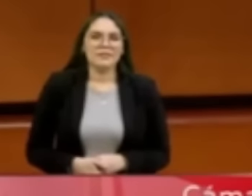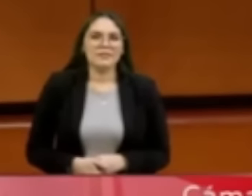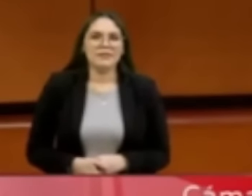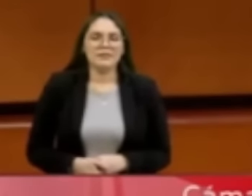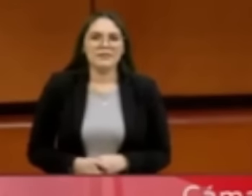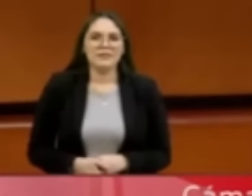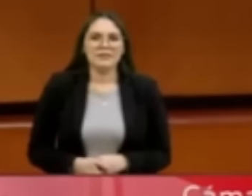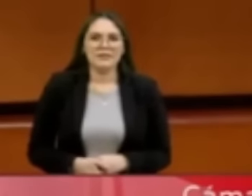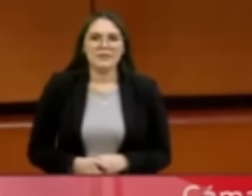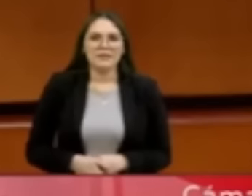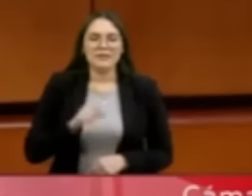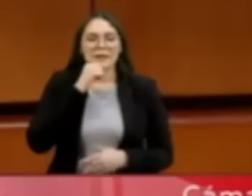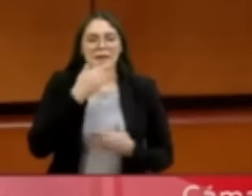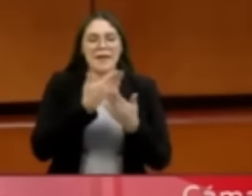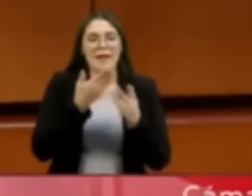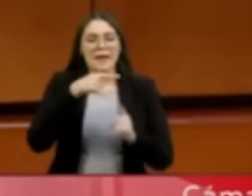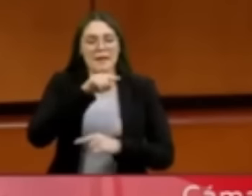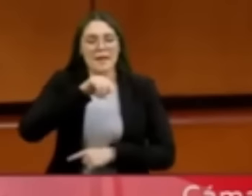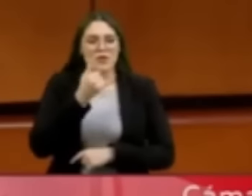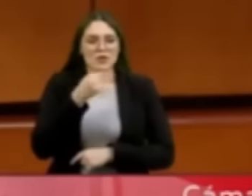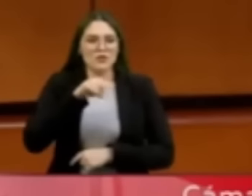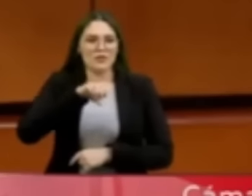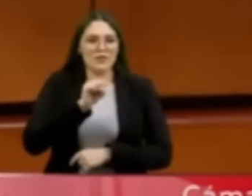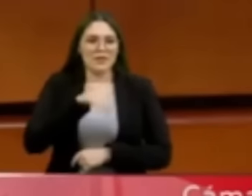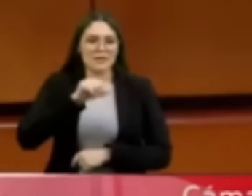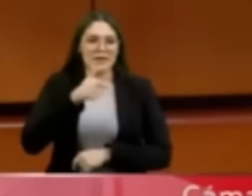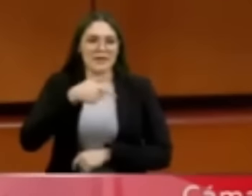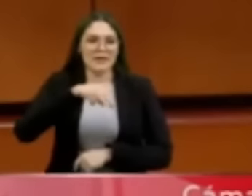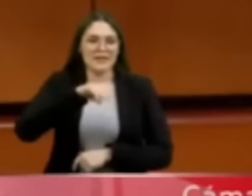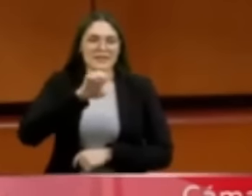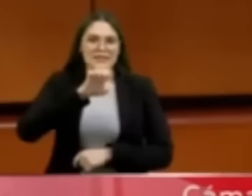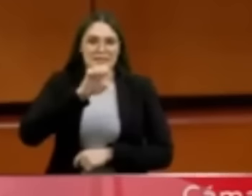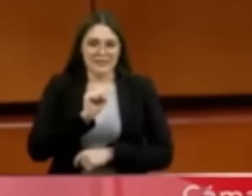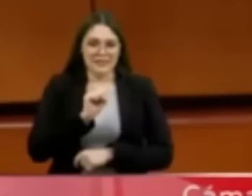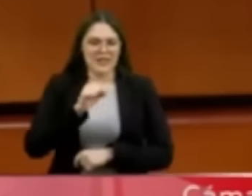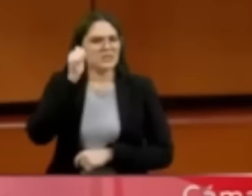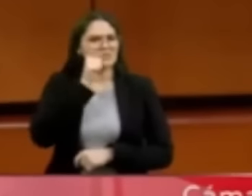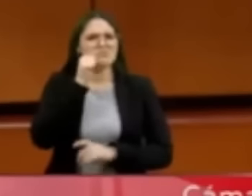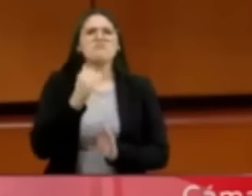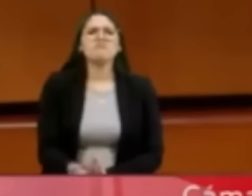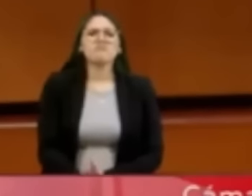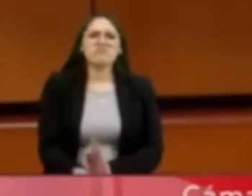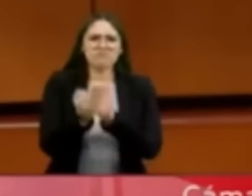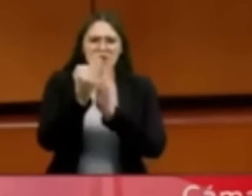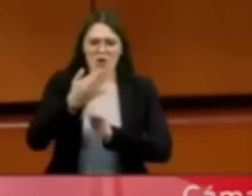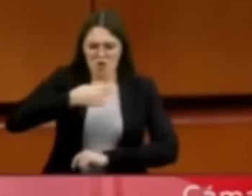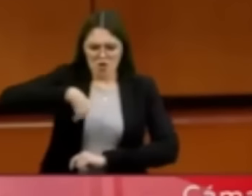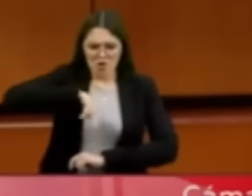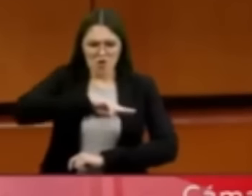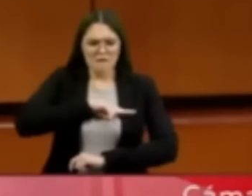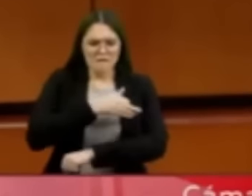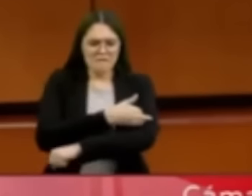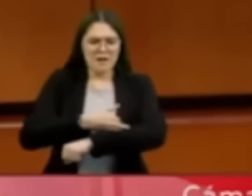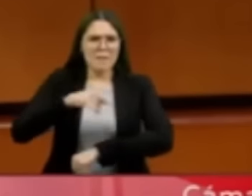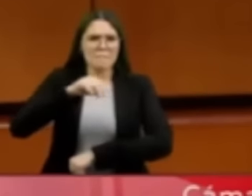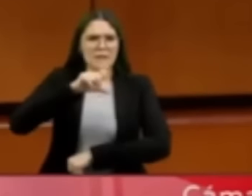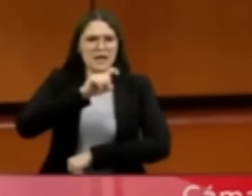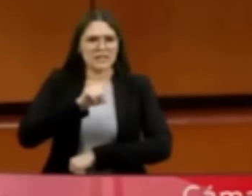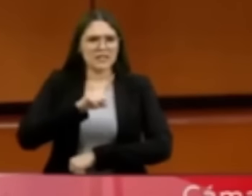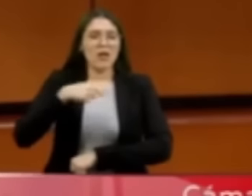Miguel Ángel Yunes Márquez ha dado siempre la cara. Y a la familia Yunes nadie nos ha doblado. Vuelvo